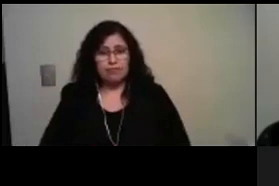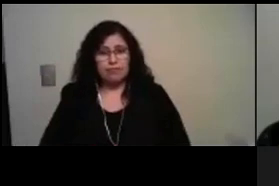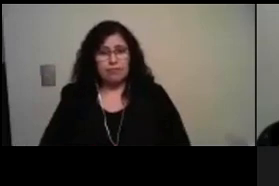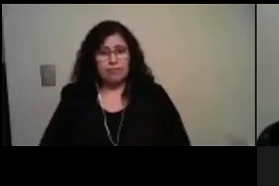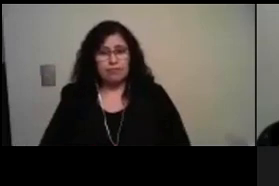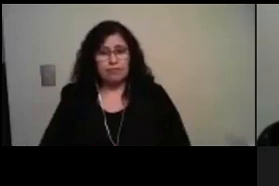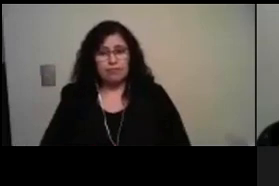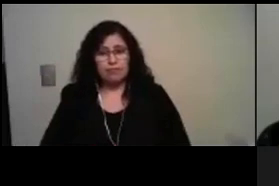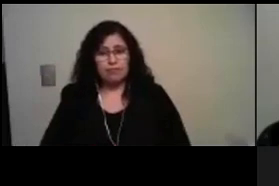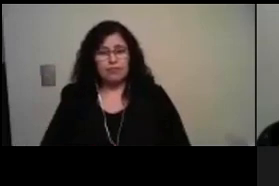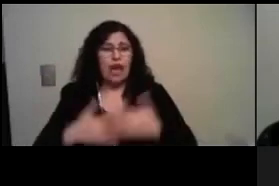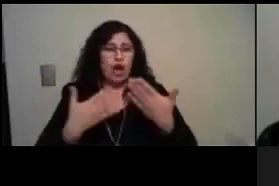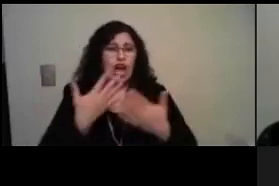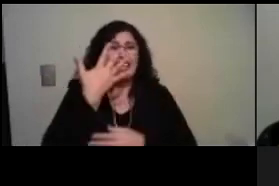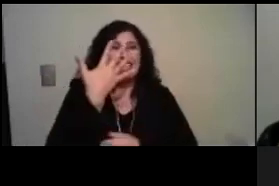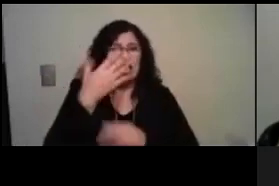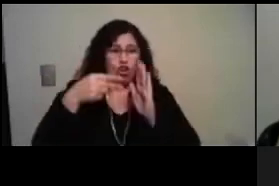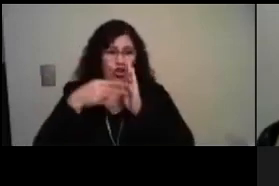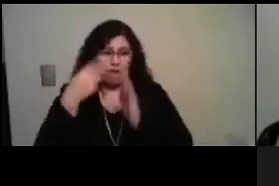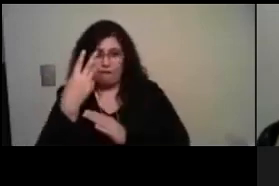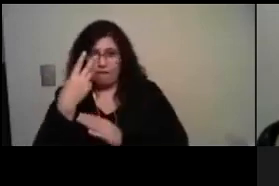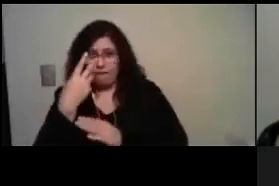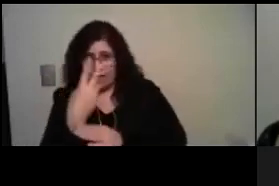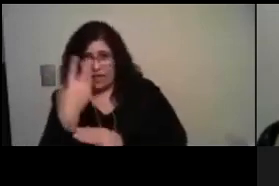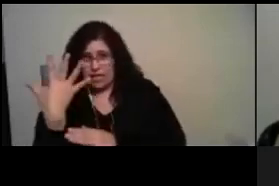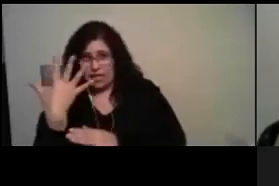Son 5:25.